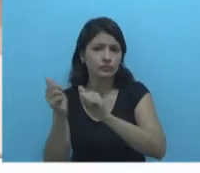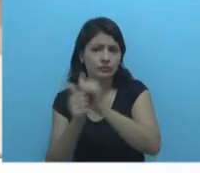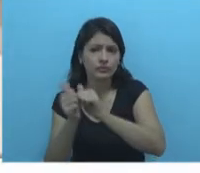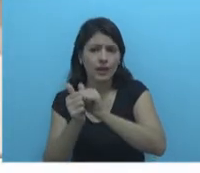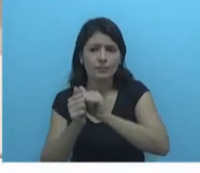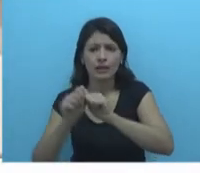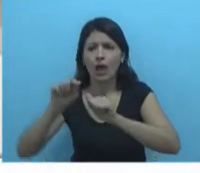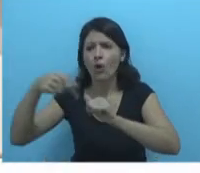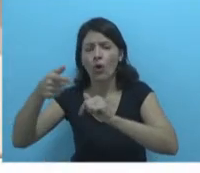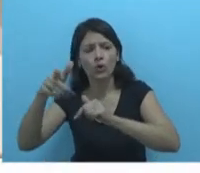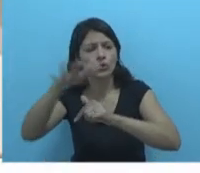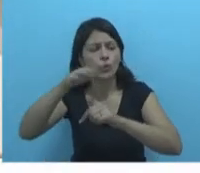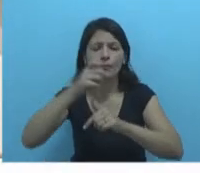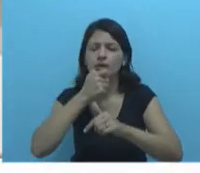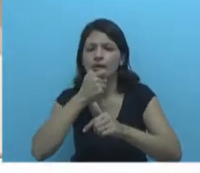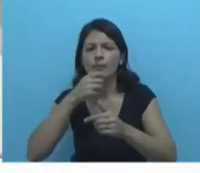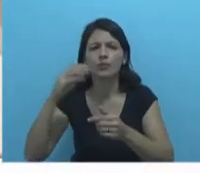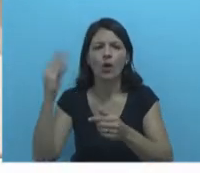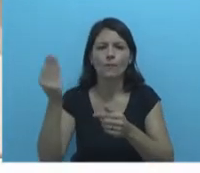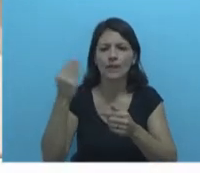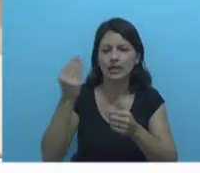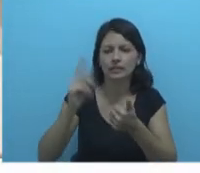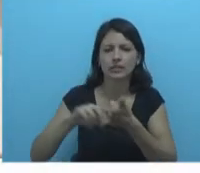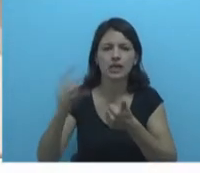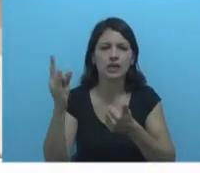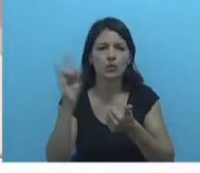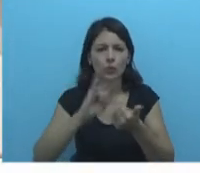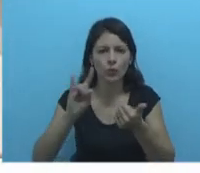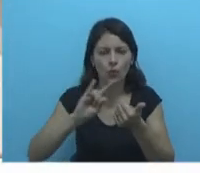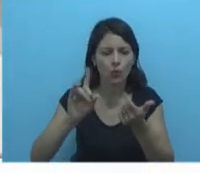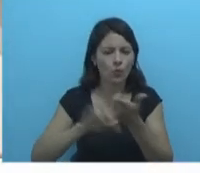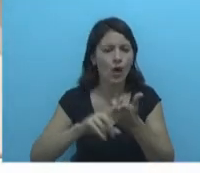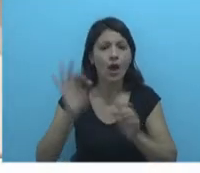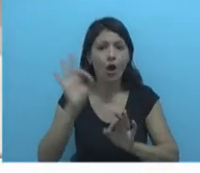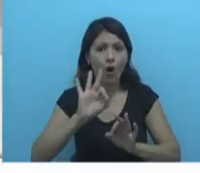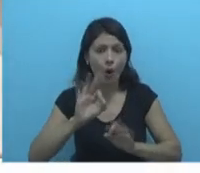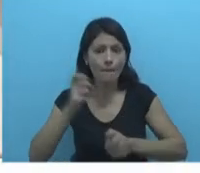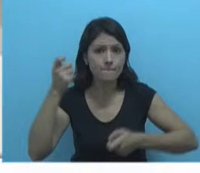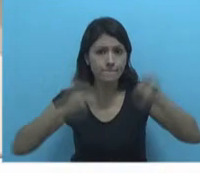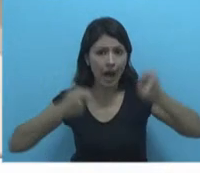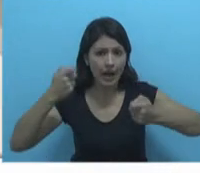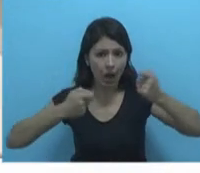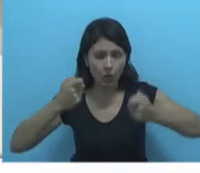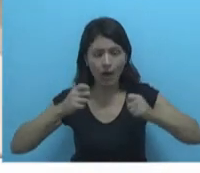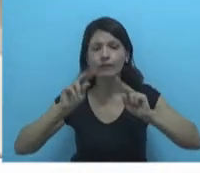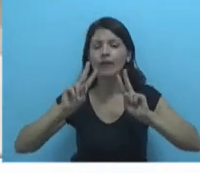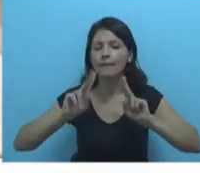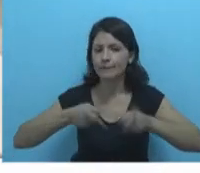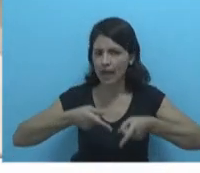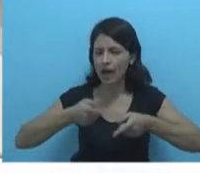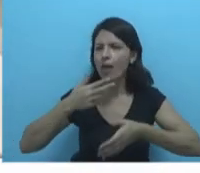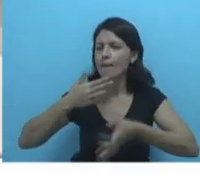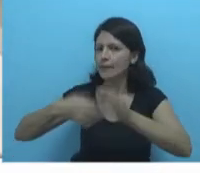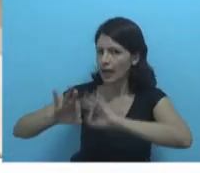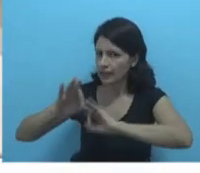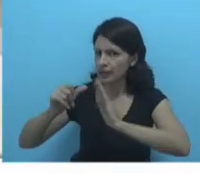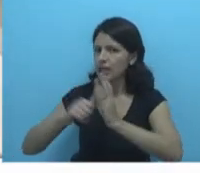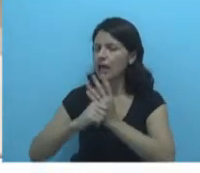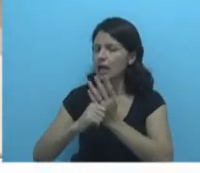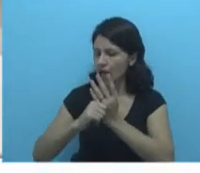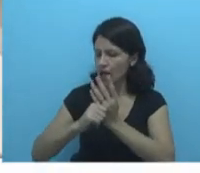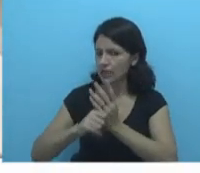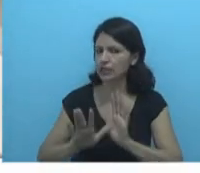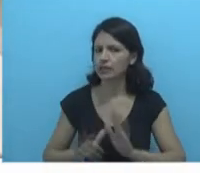socios comerciales como Brasil, como Uruguay o como Paraguay, que ha tenido un crecimiento significativo en este mercado en los últimos